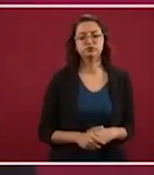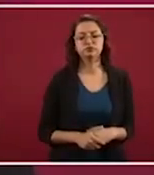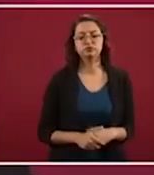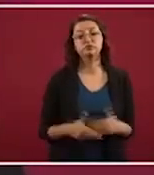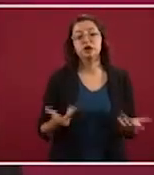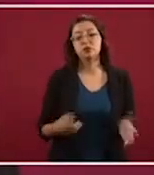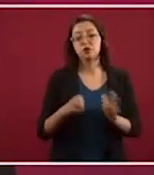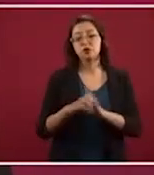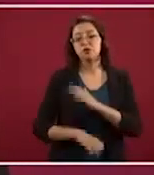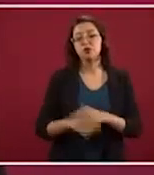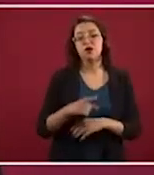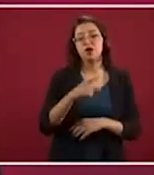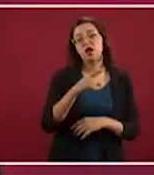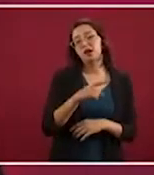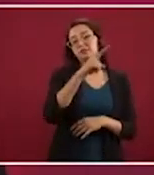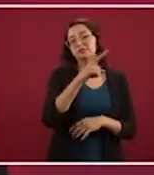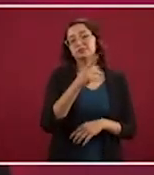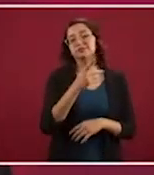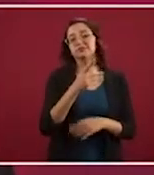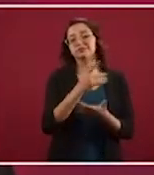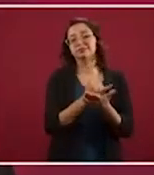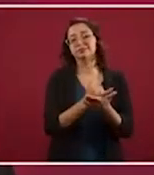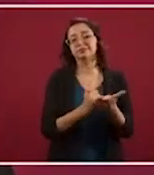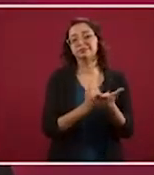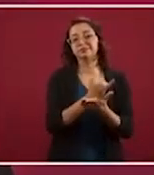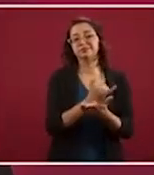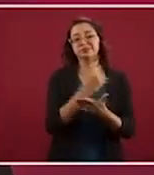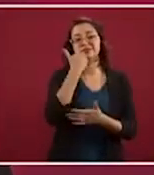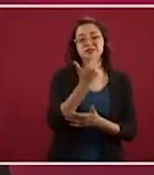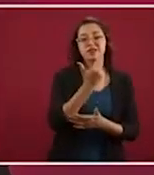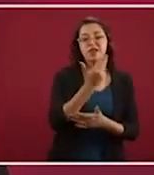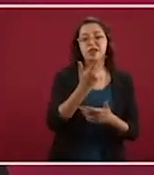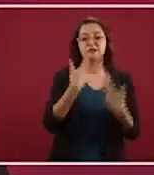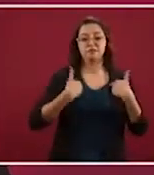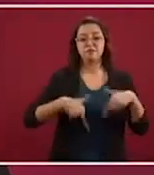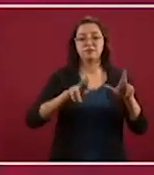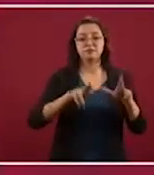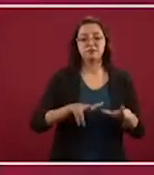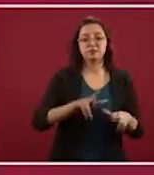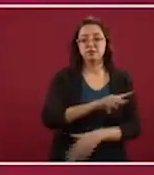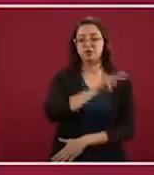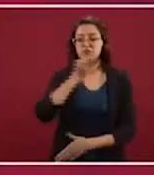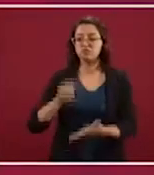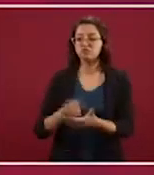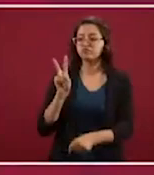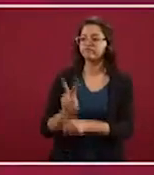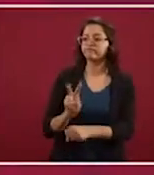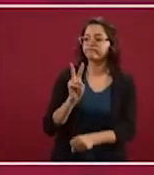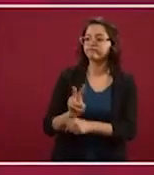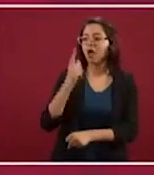mandar inspectores para el cumplimiento de acuerdos y de la ley